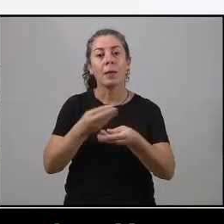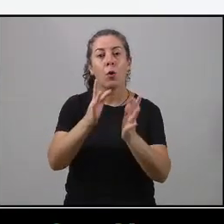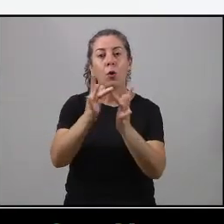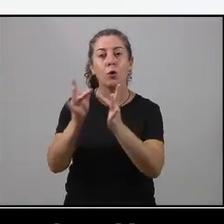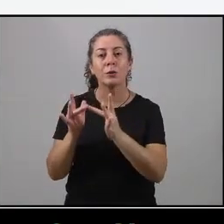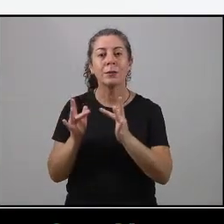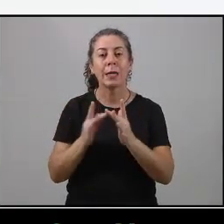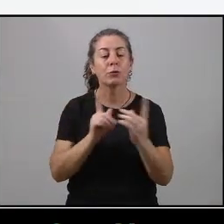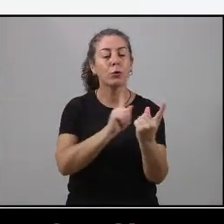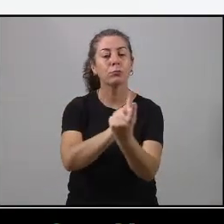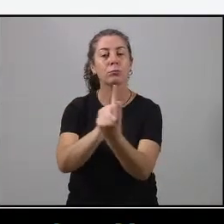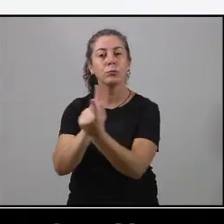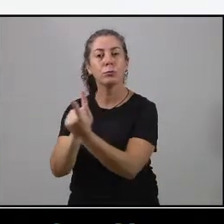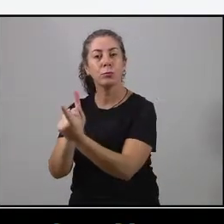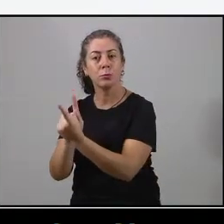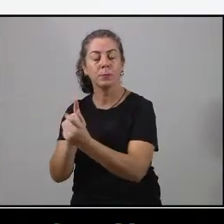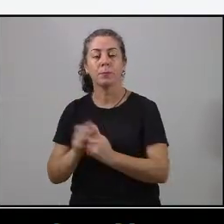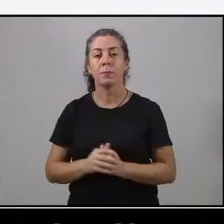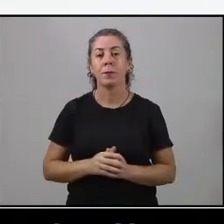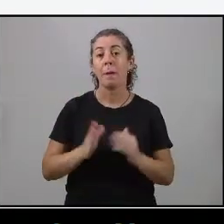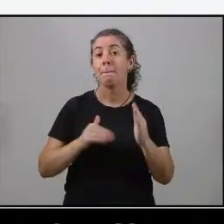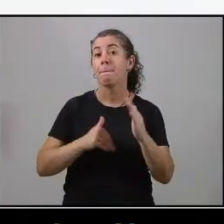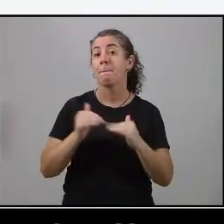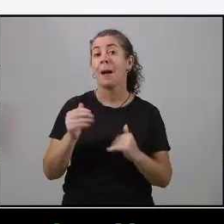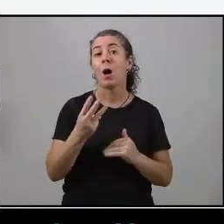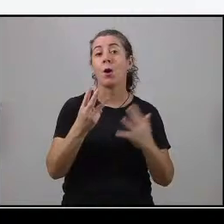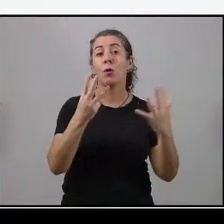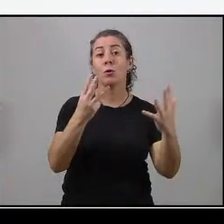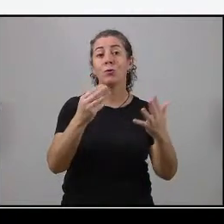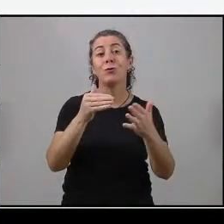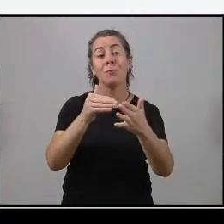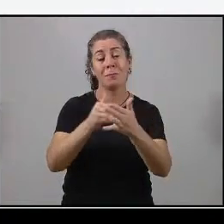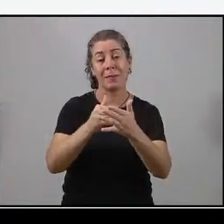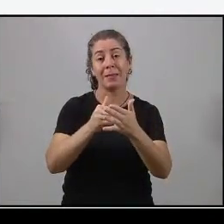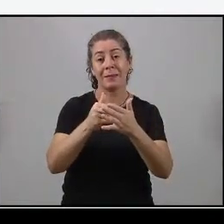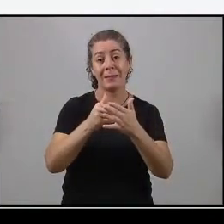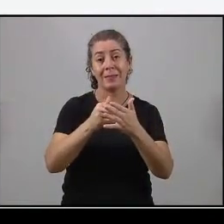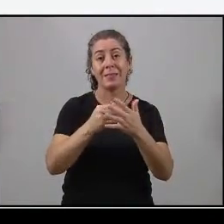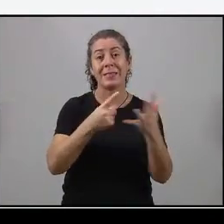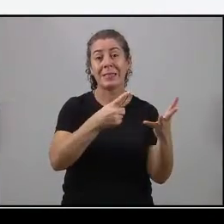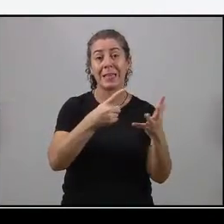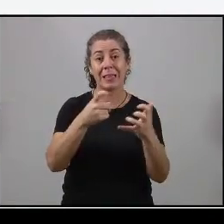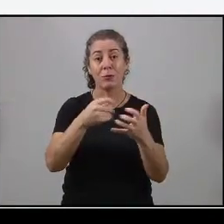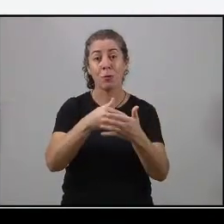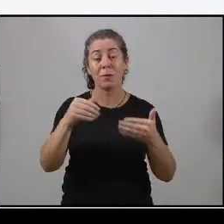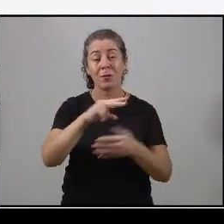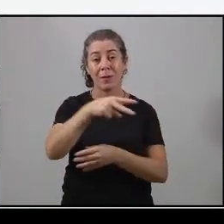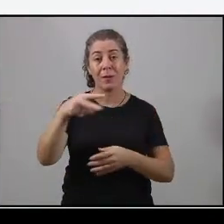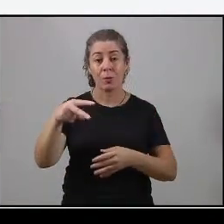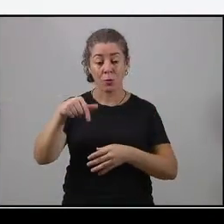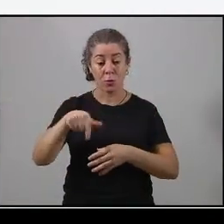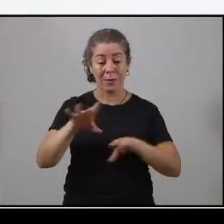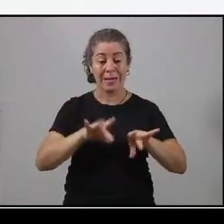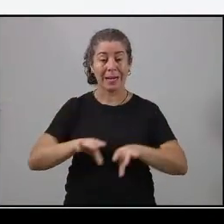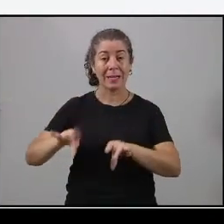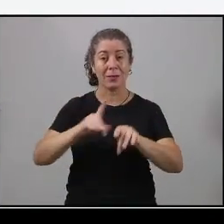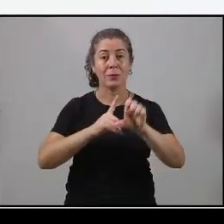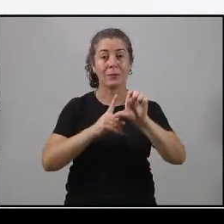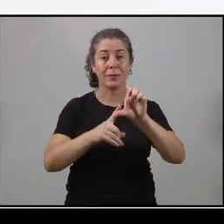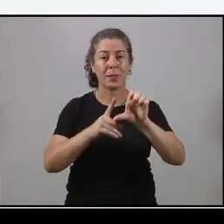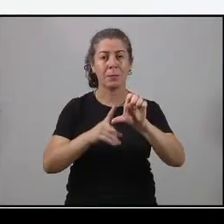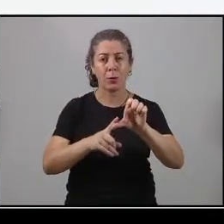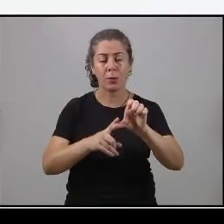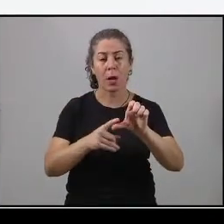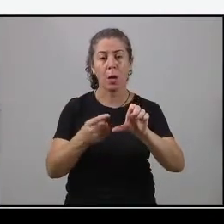que queremos tener. Son más de 8.600 millones de euros para nuestra región, de los cuales pues una